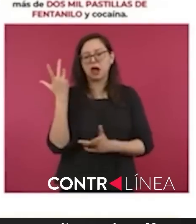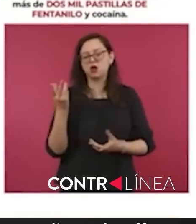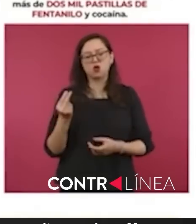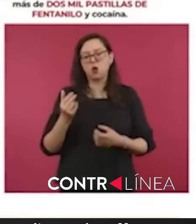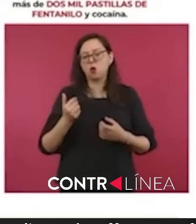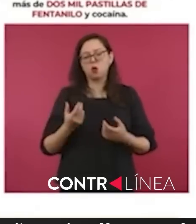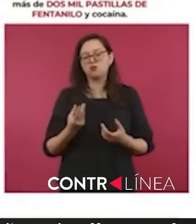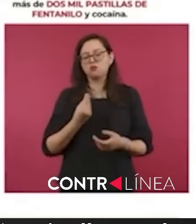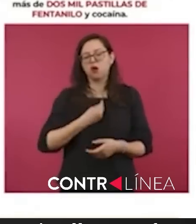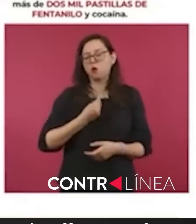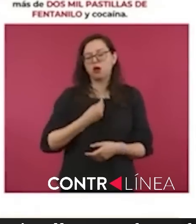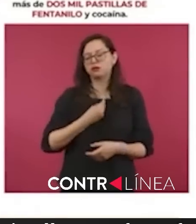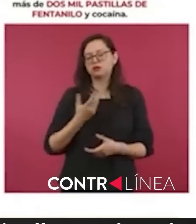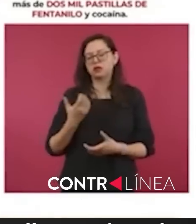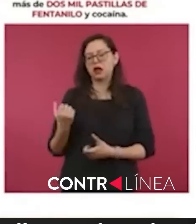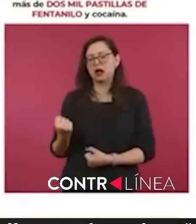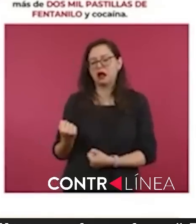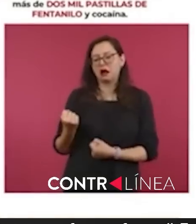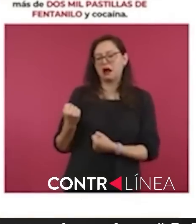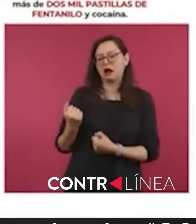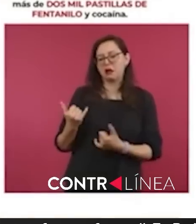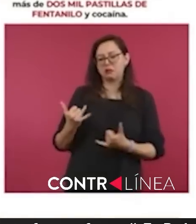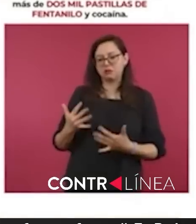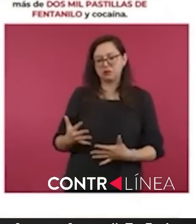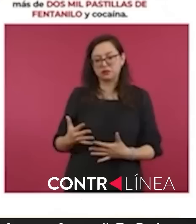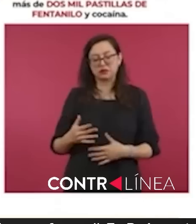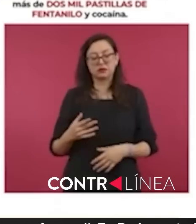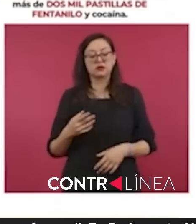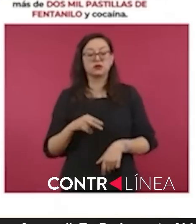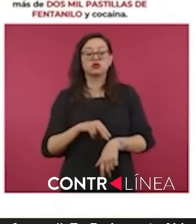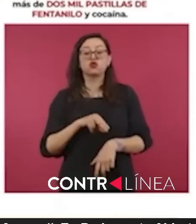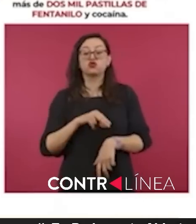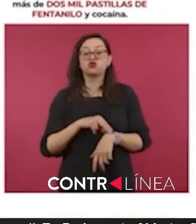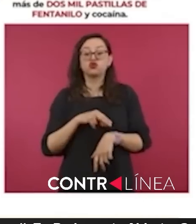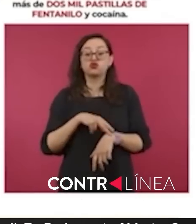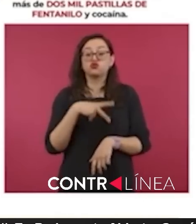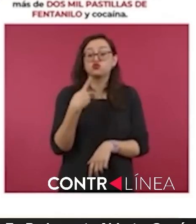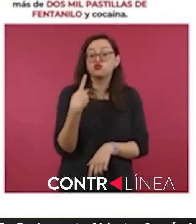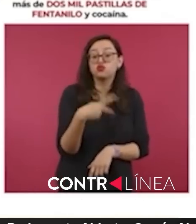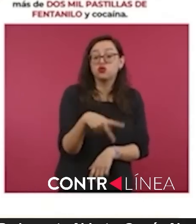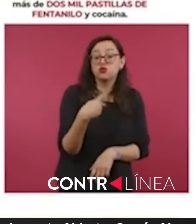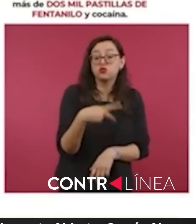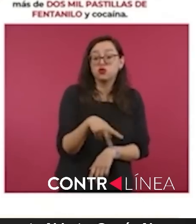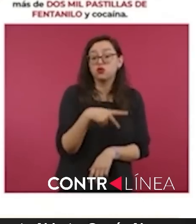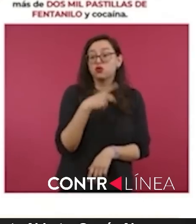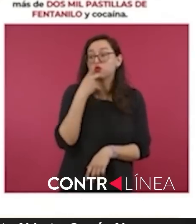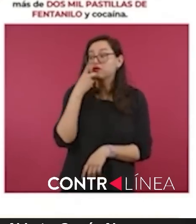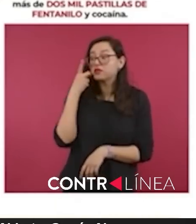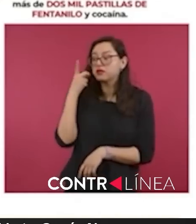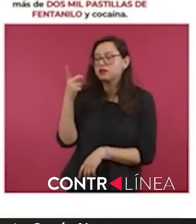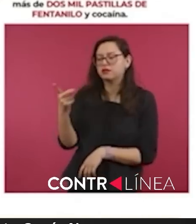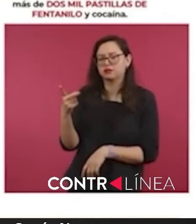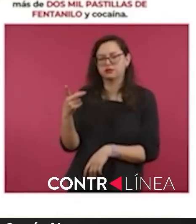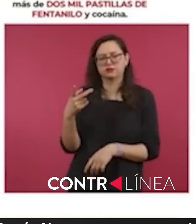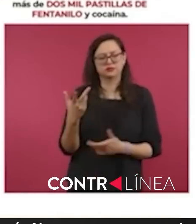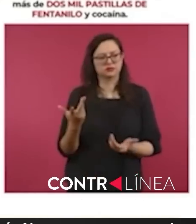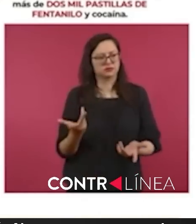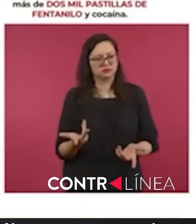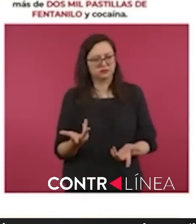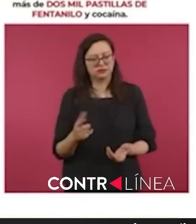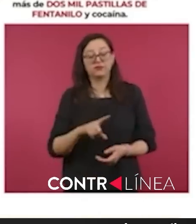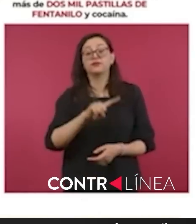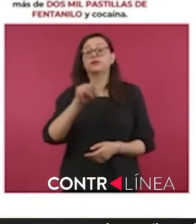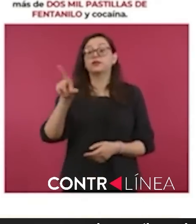testigo y no a través de un dictamen pericial más imparcial. Sin embargo, el propio médico